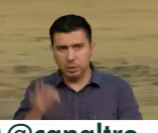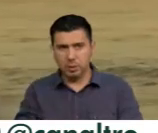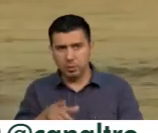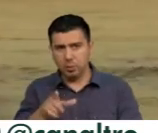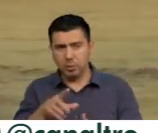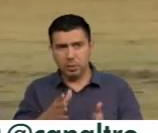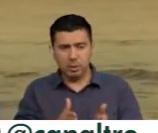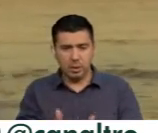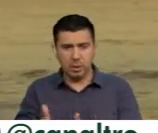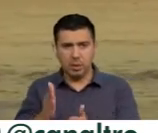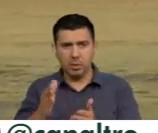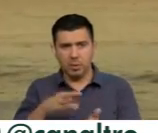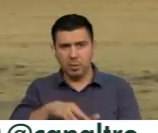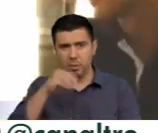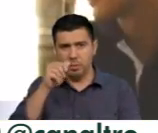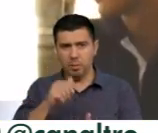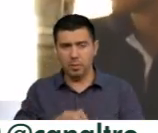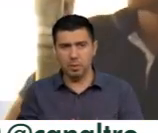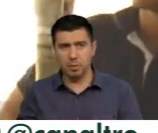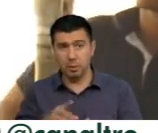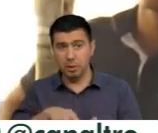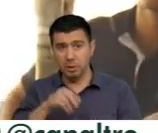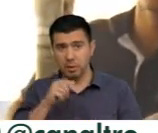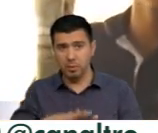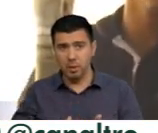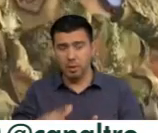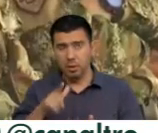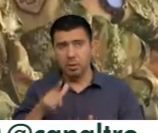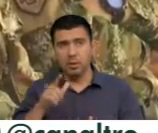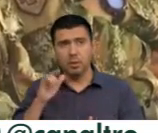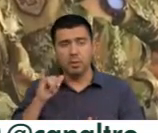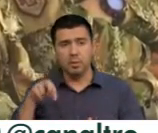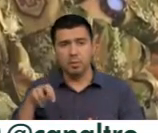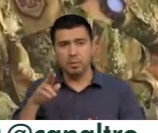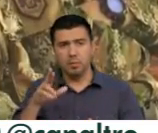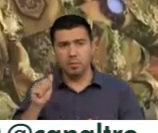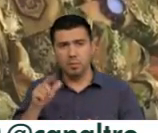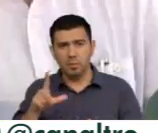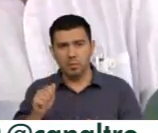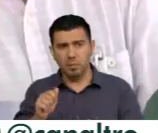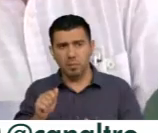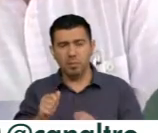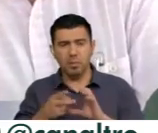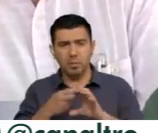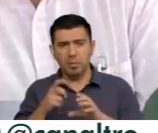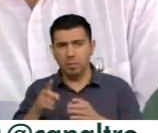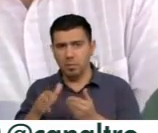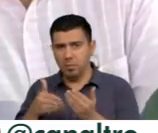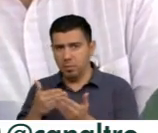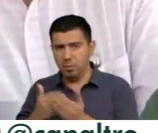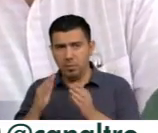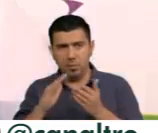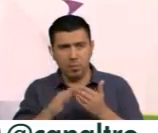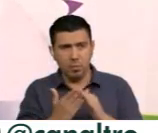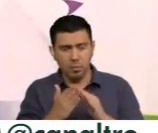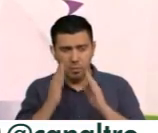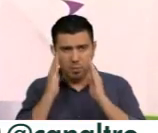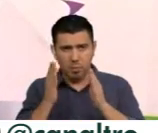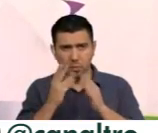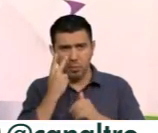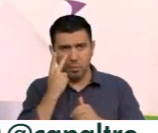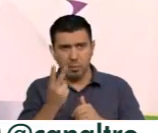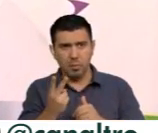Magdalena. Según Alejandro Costa, gerente de Impala Terminals, es importante que ahora la comunidad se fije en estos parámetros. Hay que